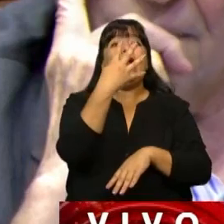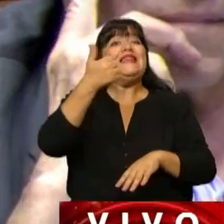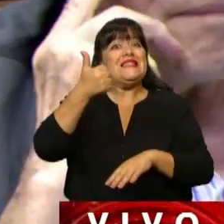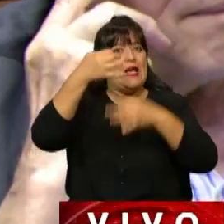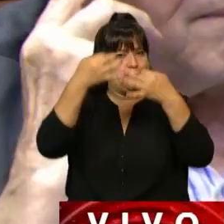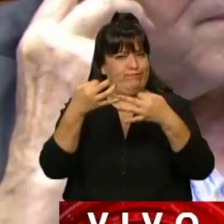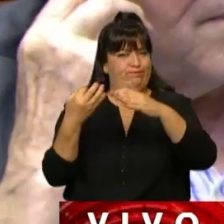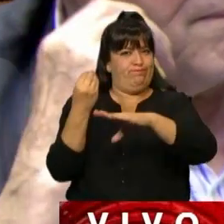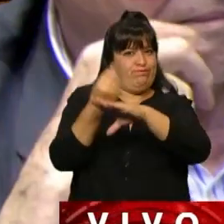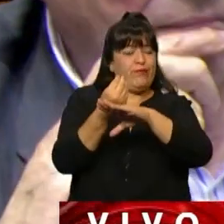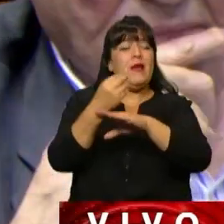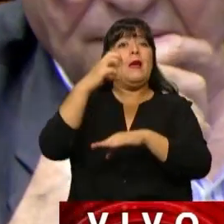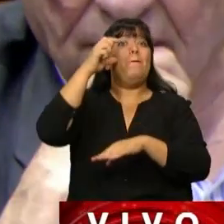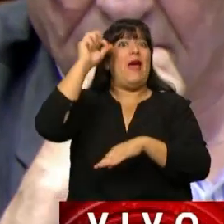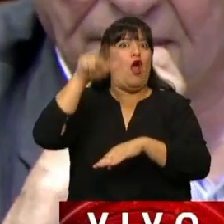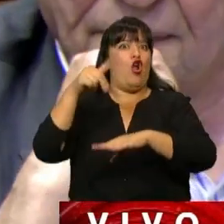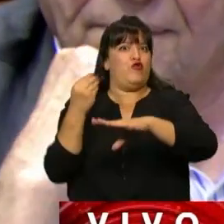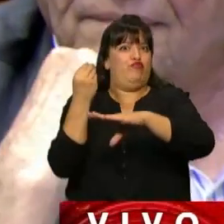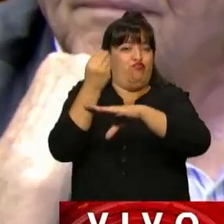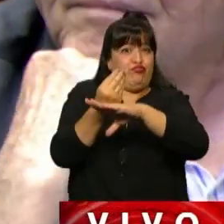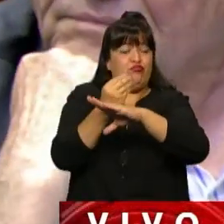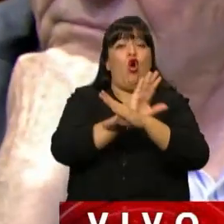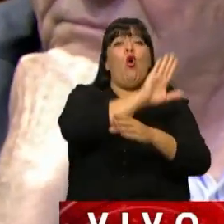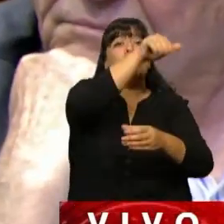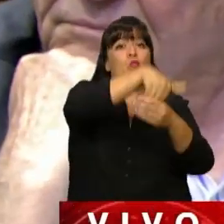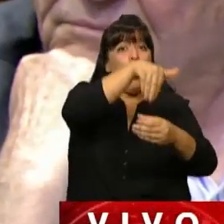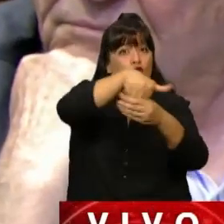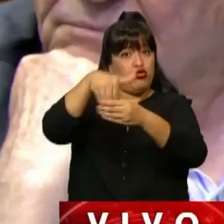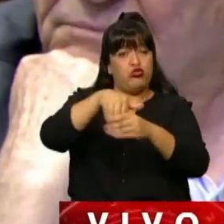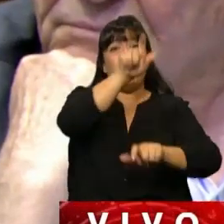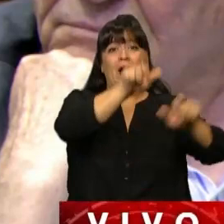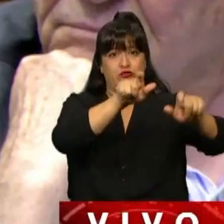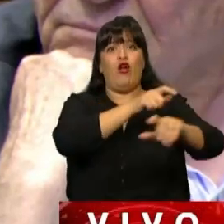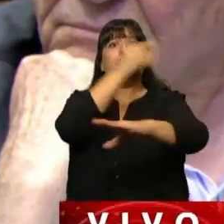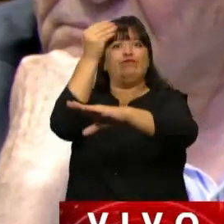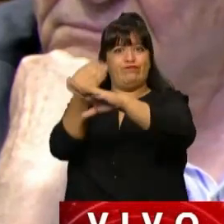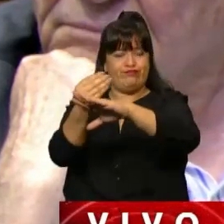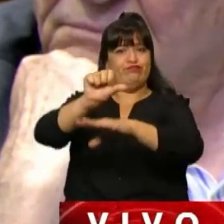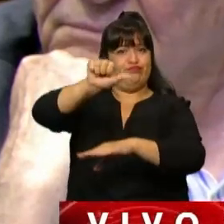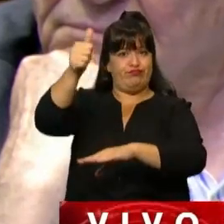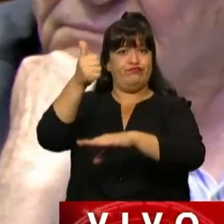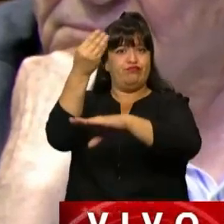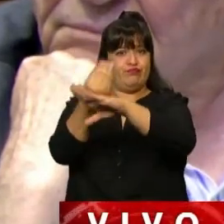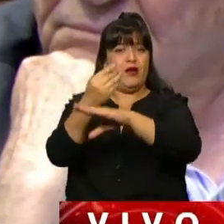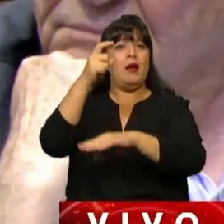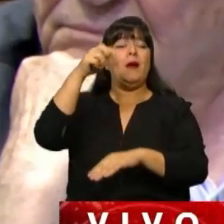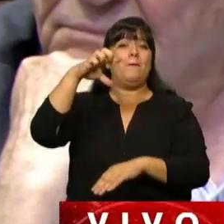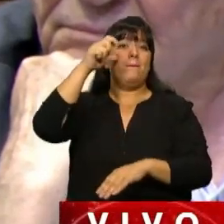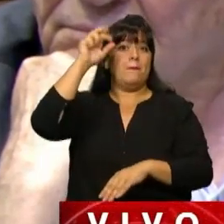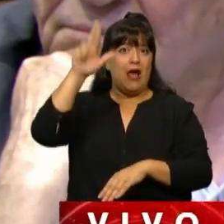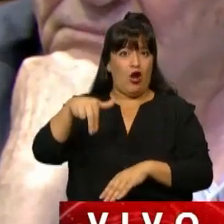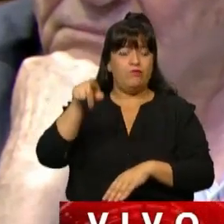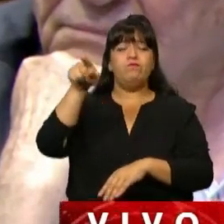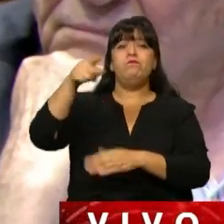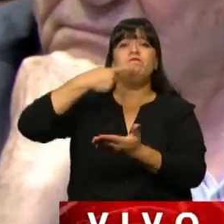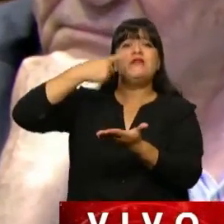1946, Juan Domingo Perón, elegido por el voto popular, y dentro de las decisiones de